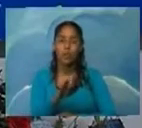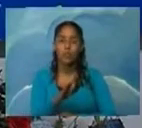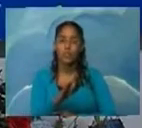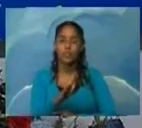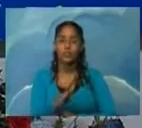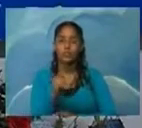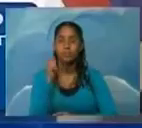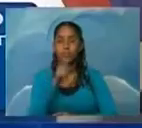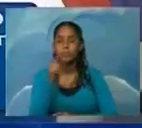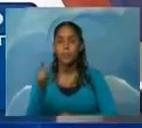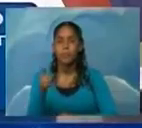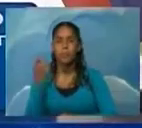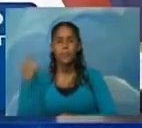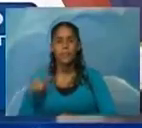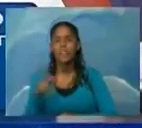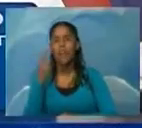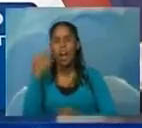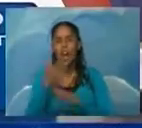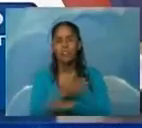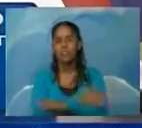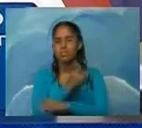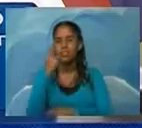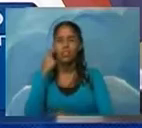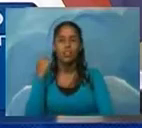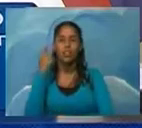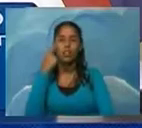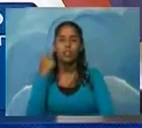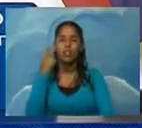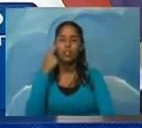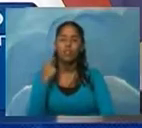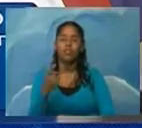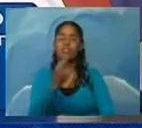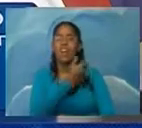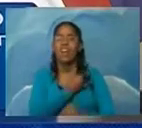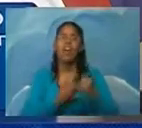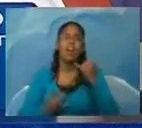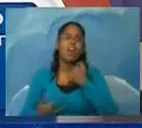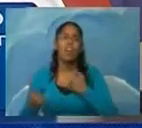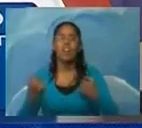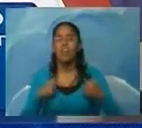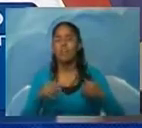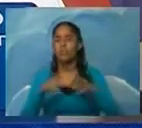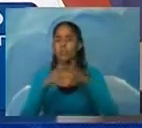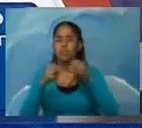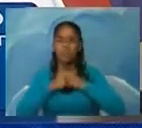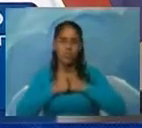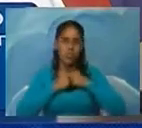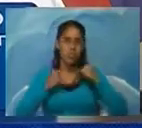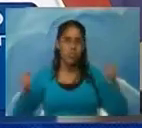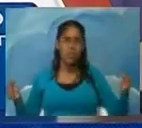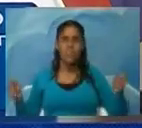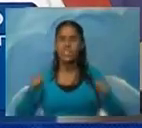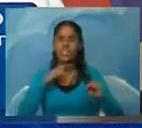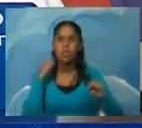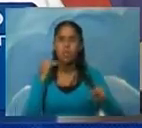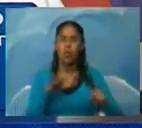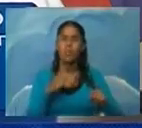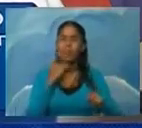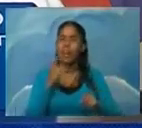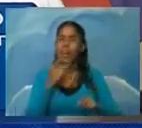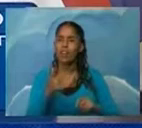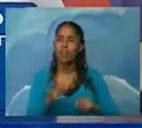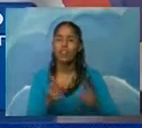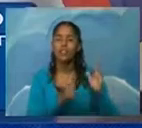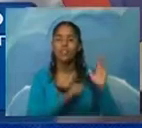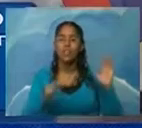a causa de muertos. Ellos tenían la costumbre de se rajaban las ropas cada vez que se le moría. El Señor le